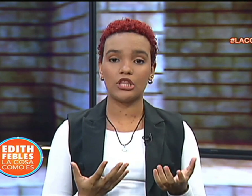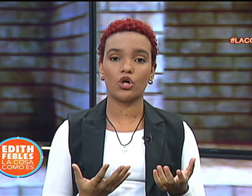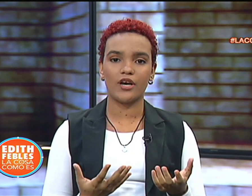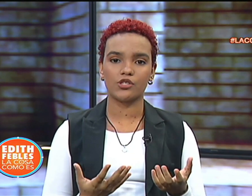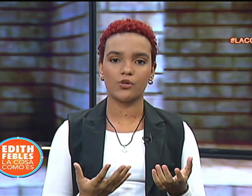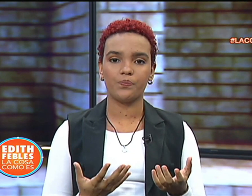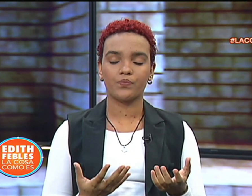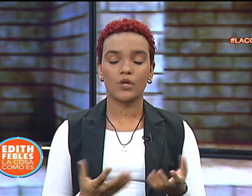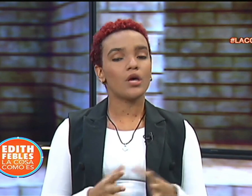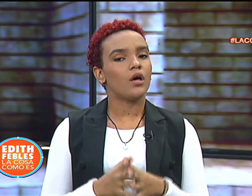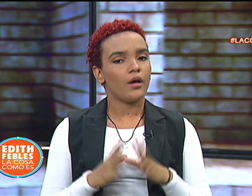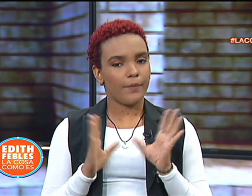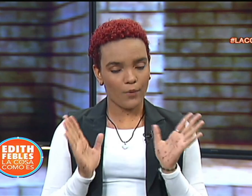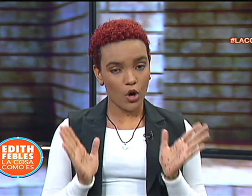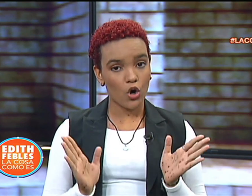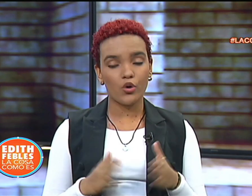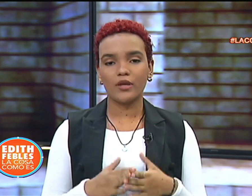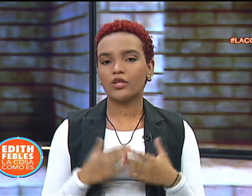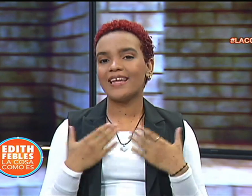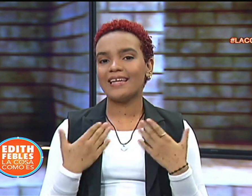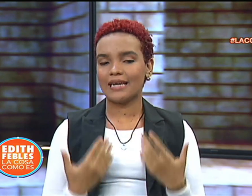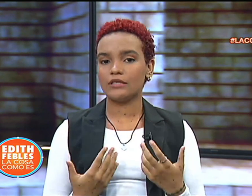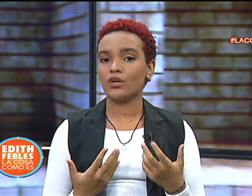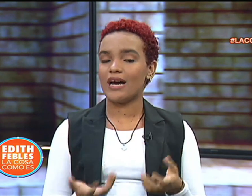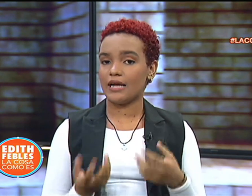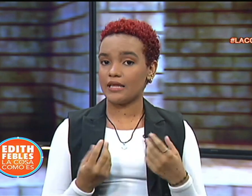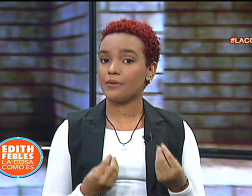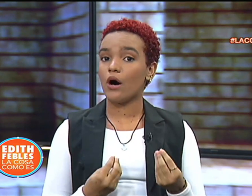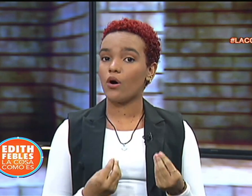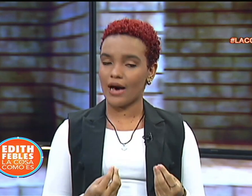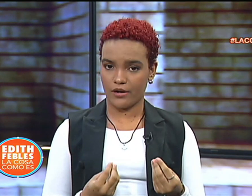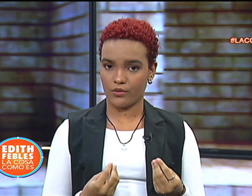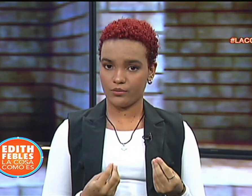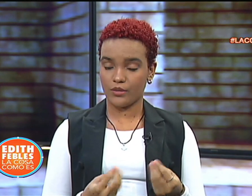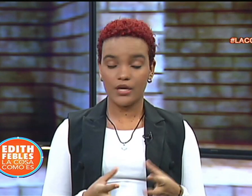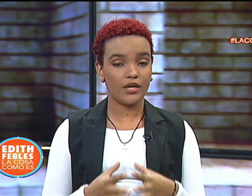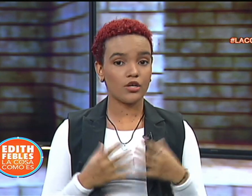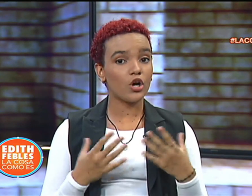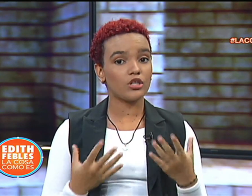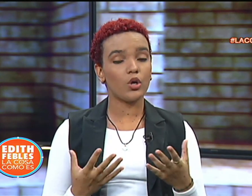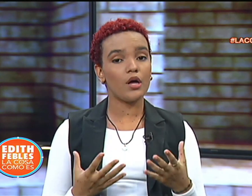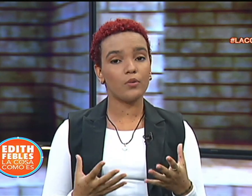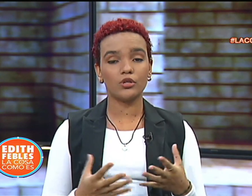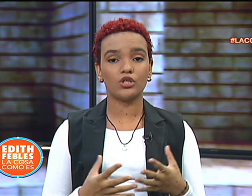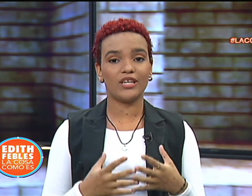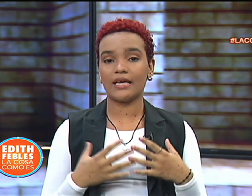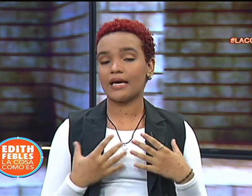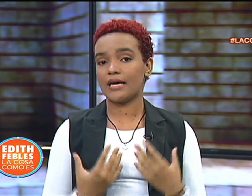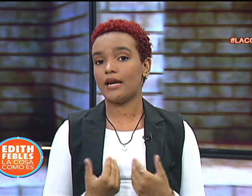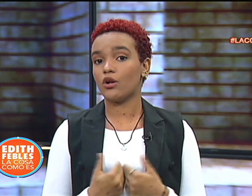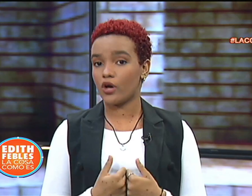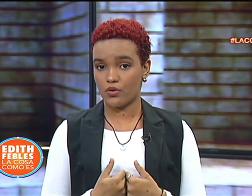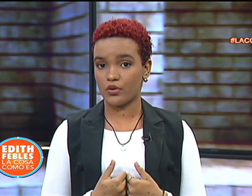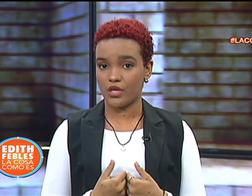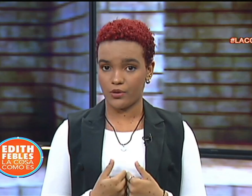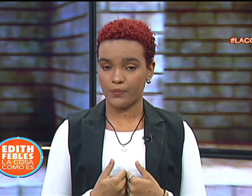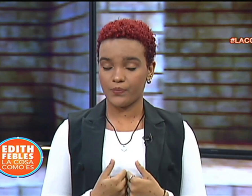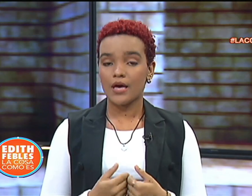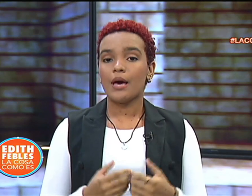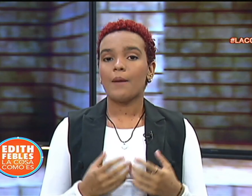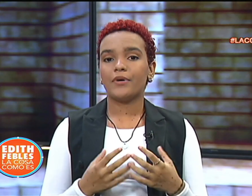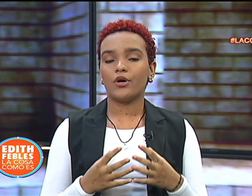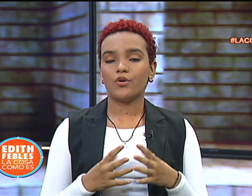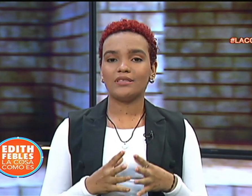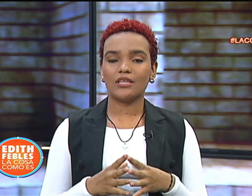entiendo eso ojo no estoy emigrando a nadie de bajo cargo me digo que todo el mundo tiene que querer lo que yo quiero